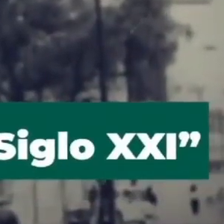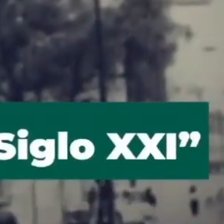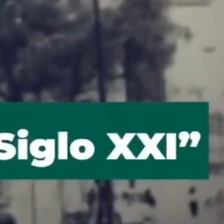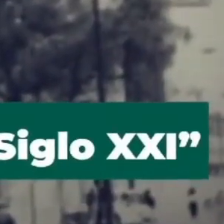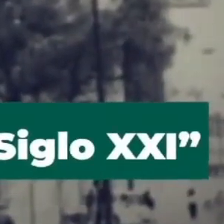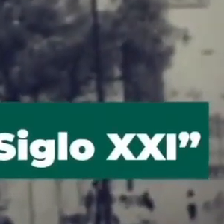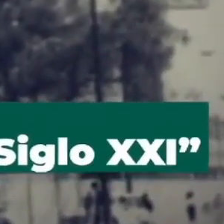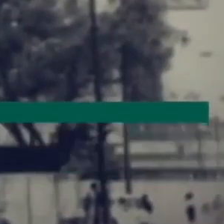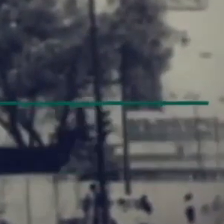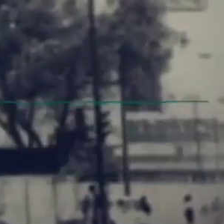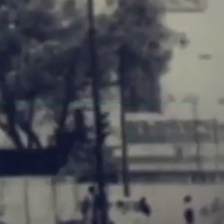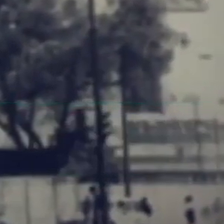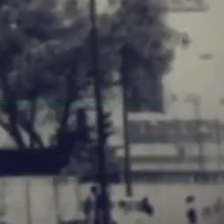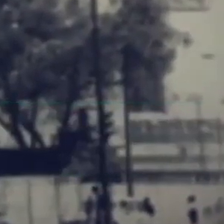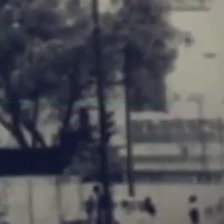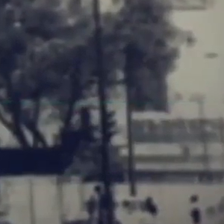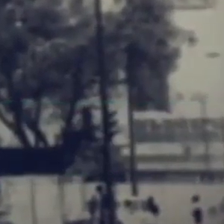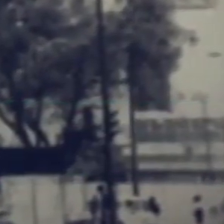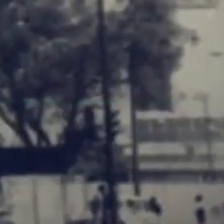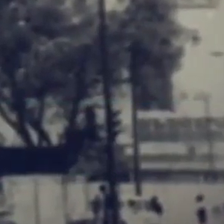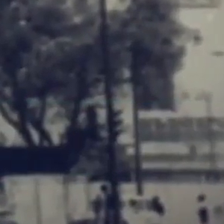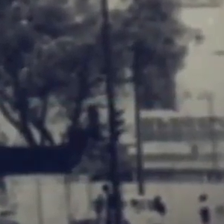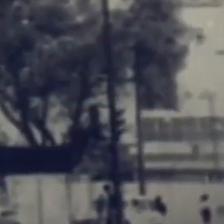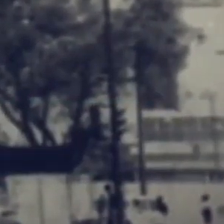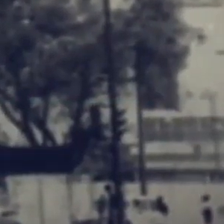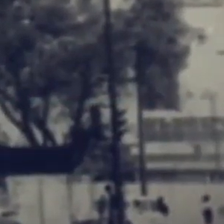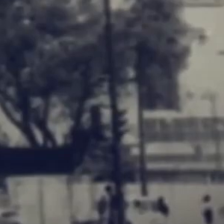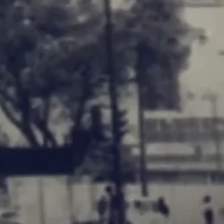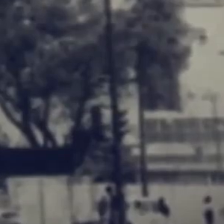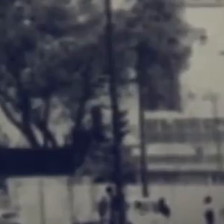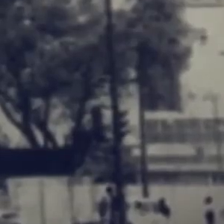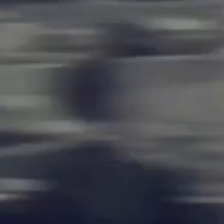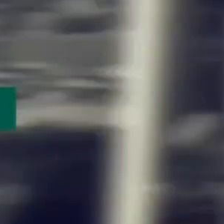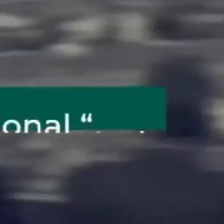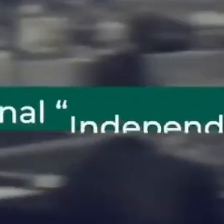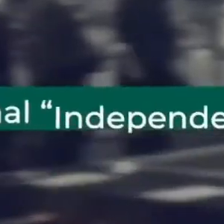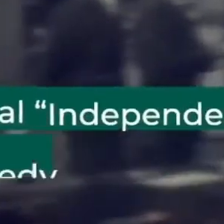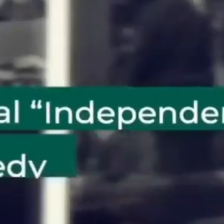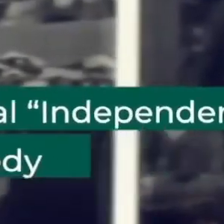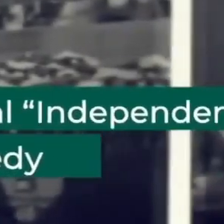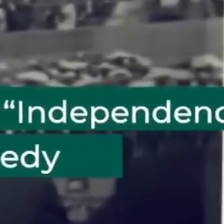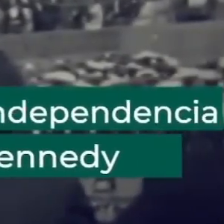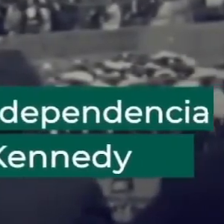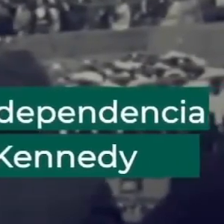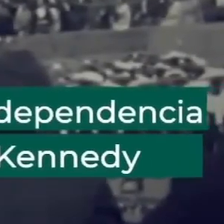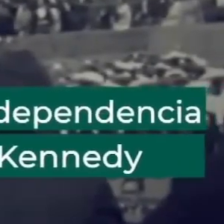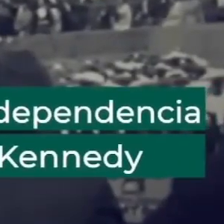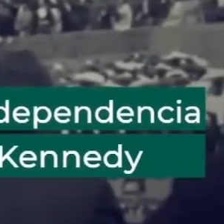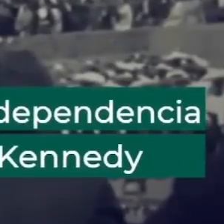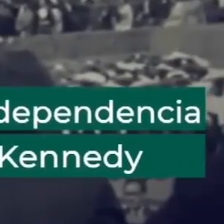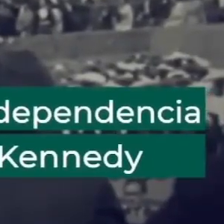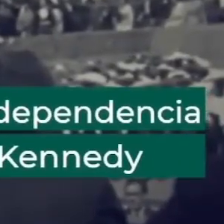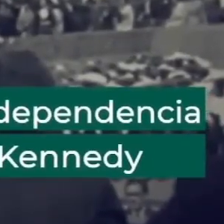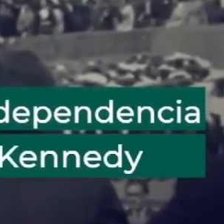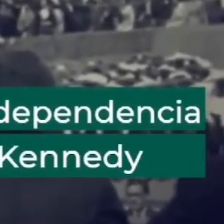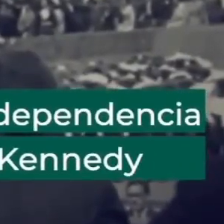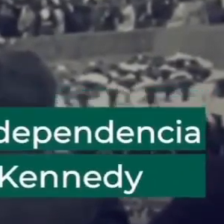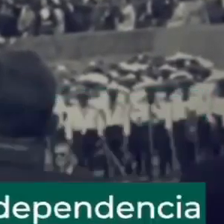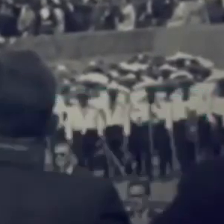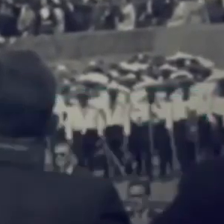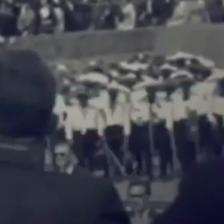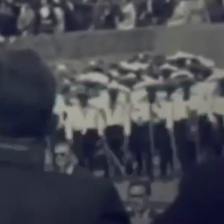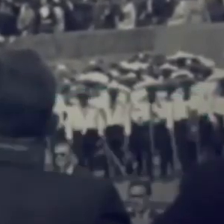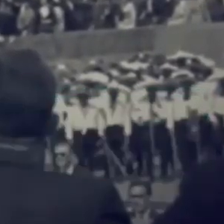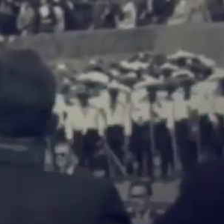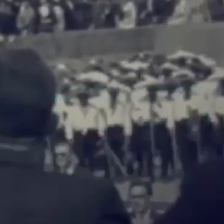del siglo XXI entre la Secretaría de Salud y Asistencia y el Instituto. La unidad habitacional Independencia es visitada por John F. Kennedy.